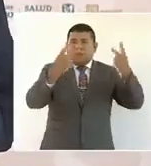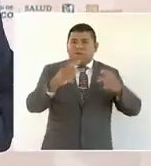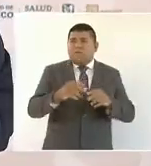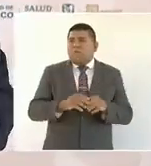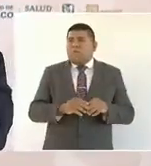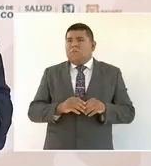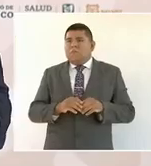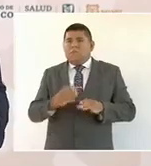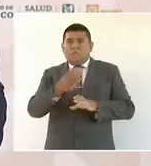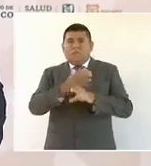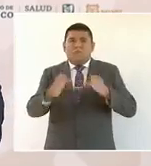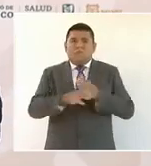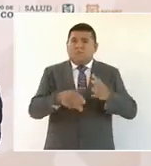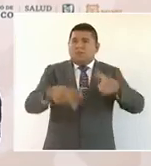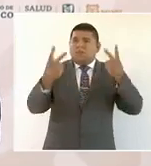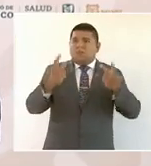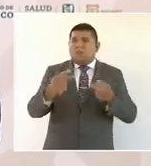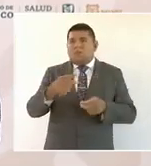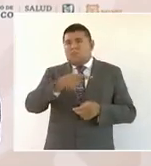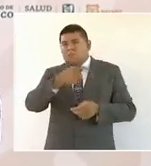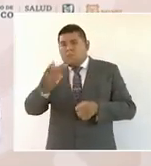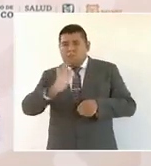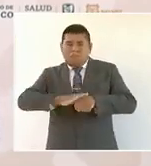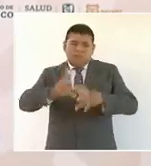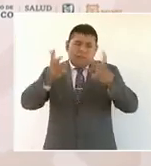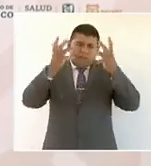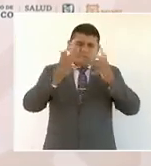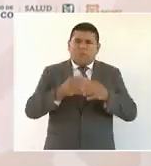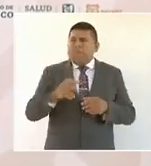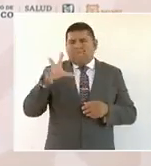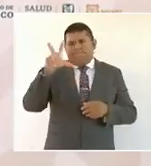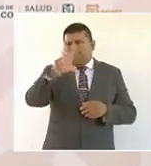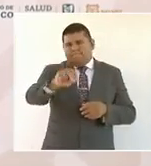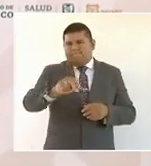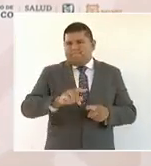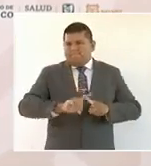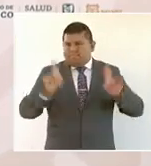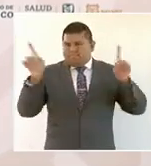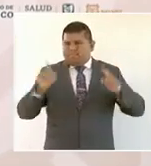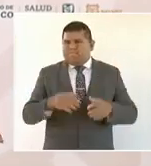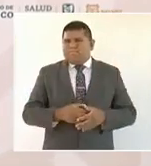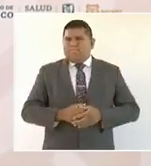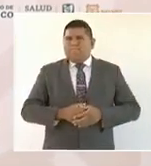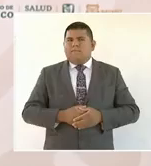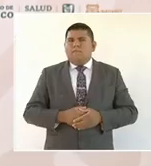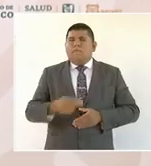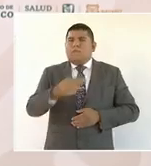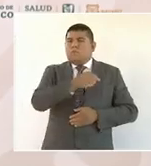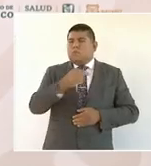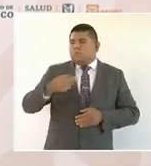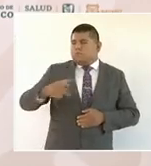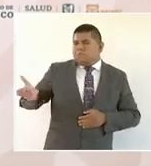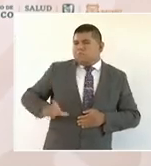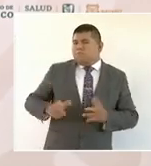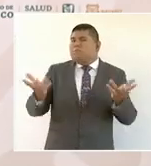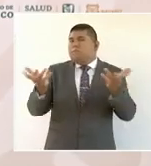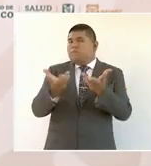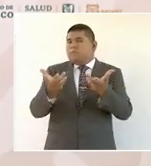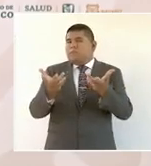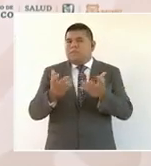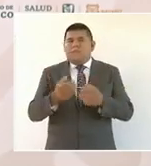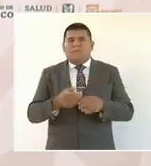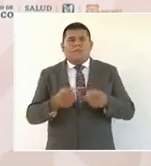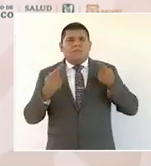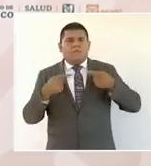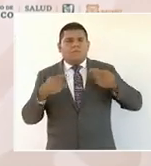nada? Más pobres. Eso no. Tenemos que garantizar el derecho a